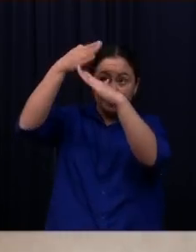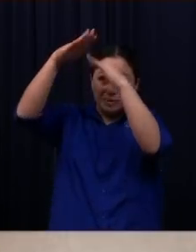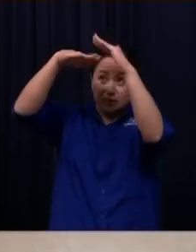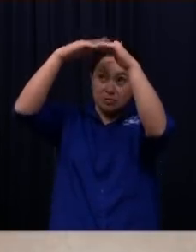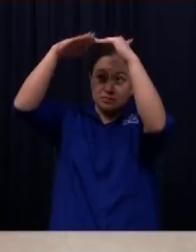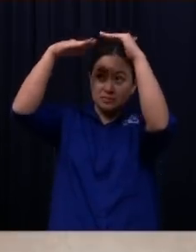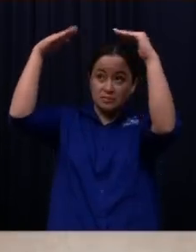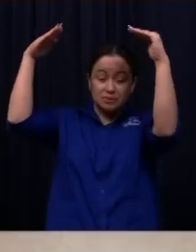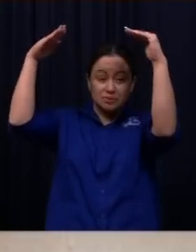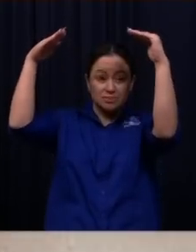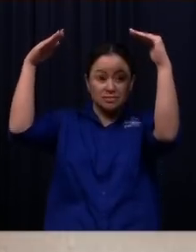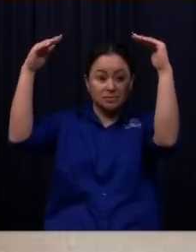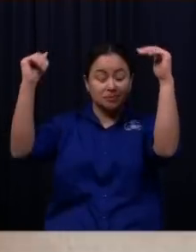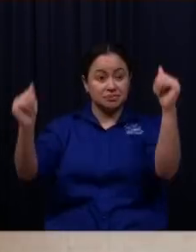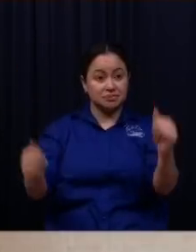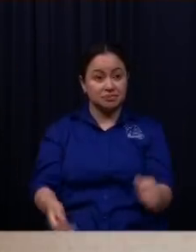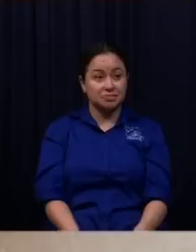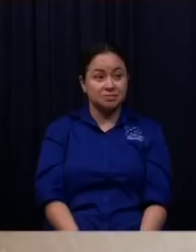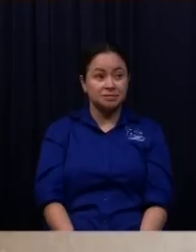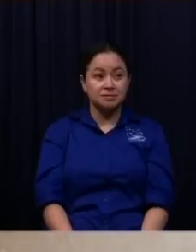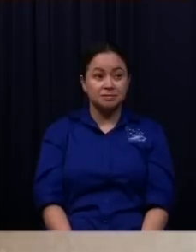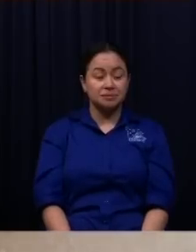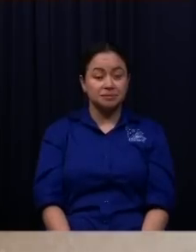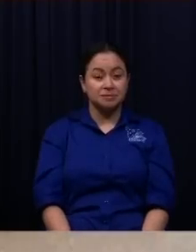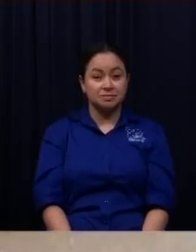Entonces aquí ya nos deja